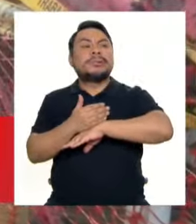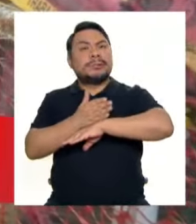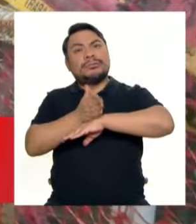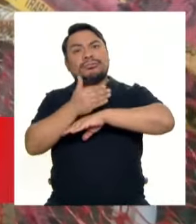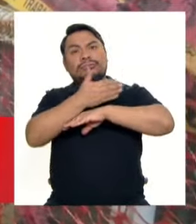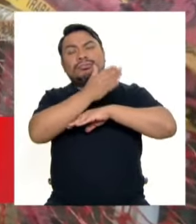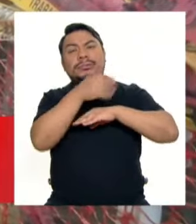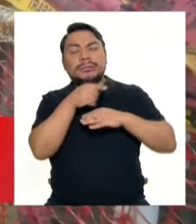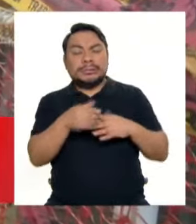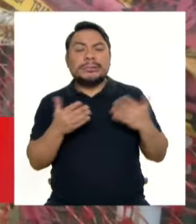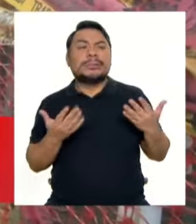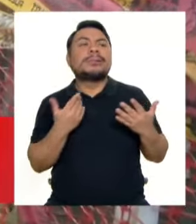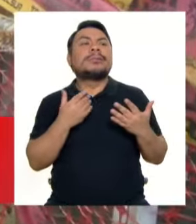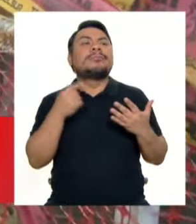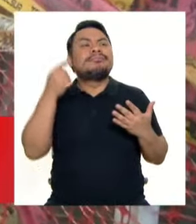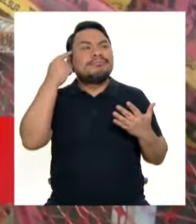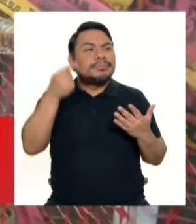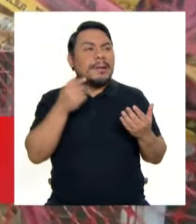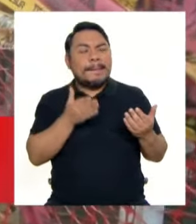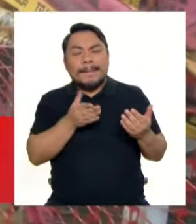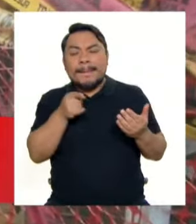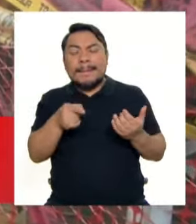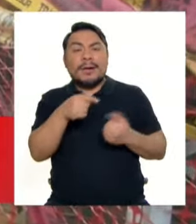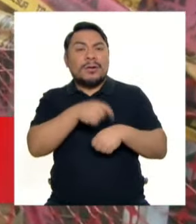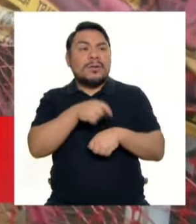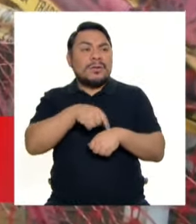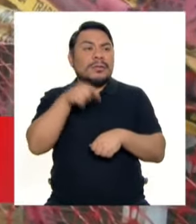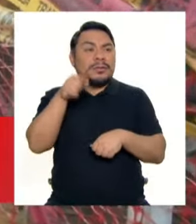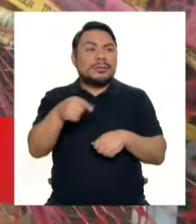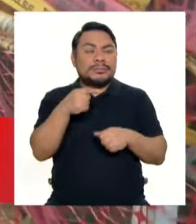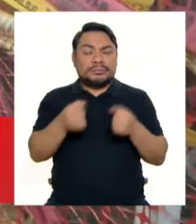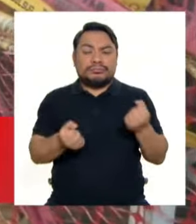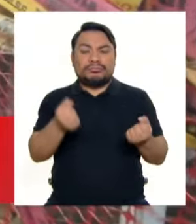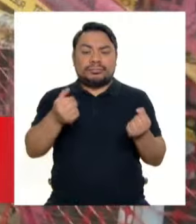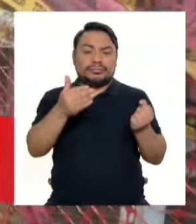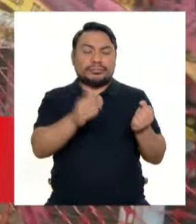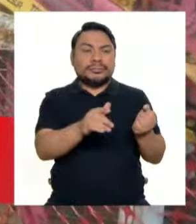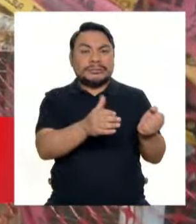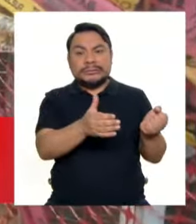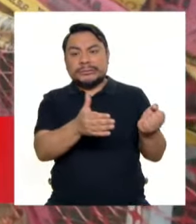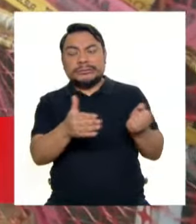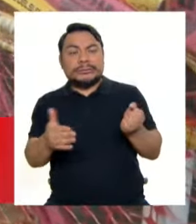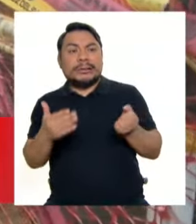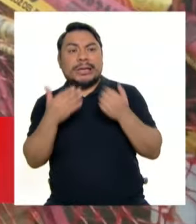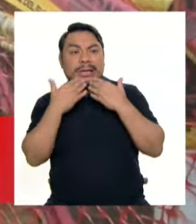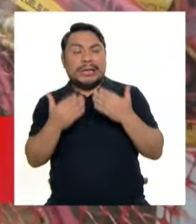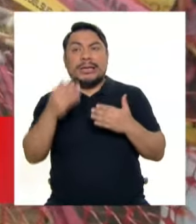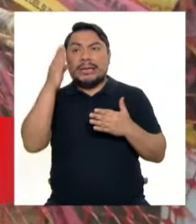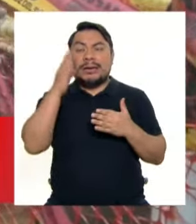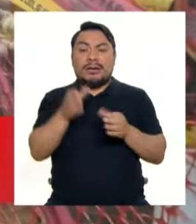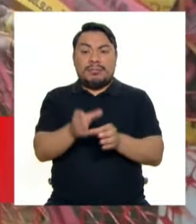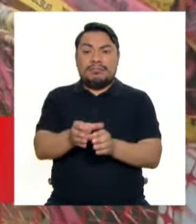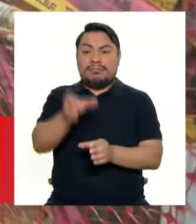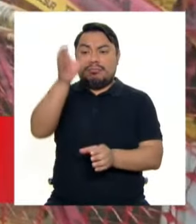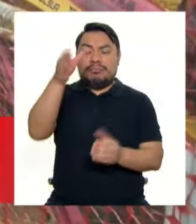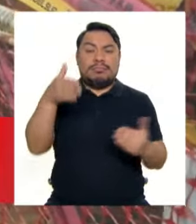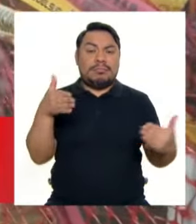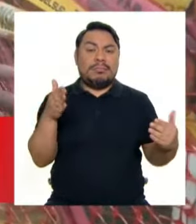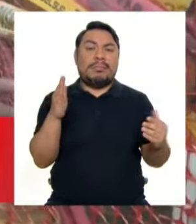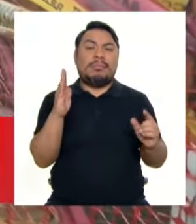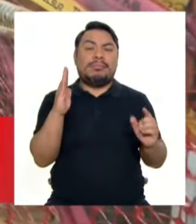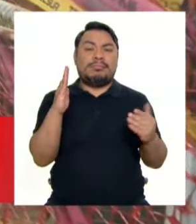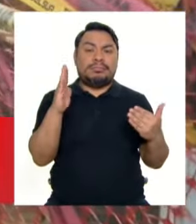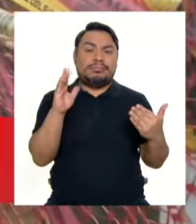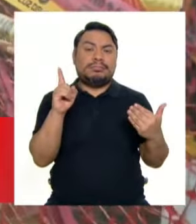tome las fotos respectivas a esa hora es que se va el vehículo gracias a Dios atado en el poste si no hubiese